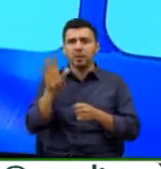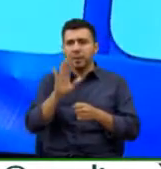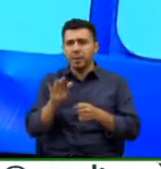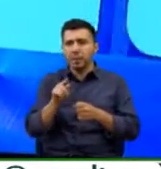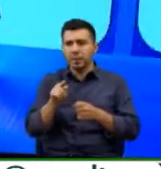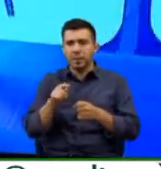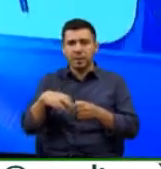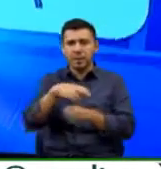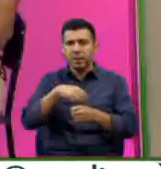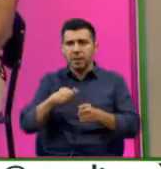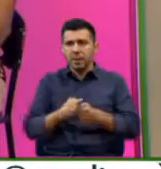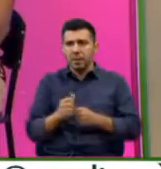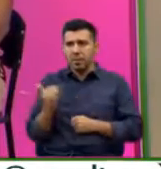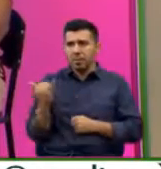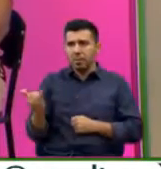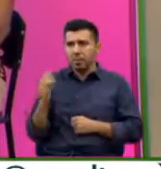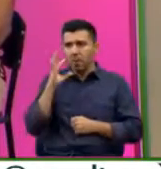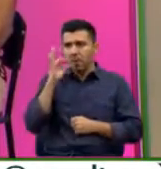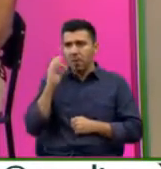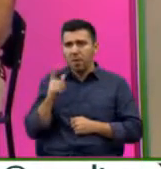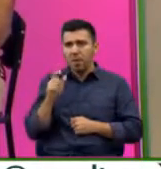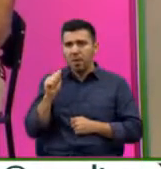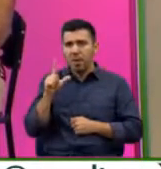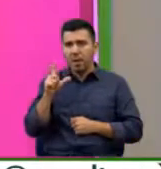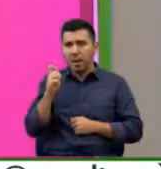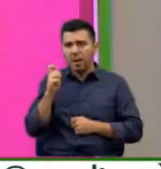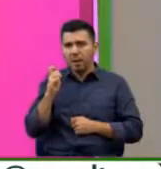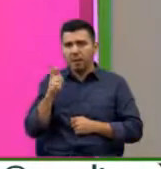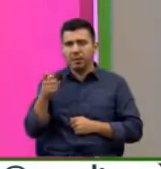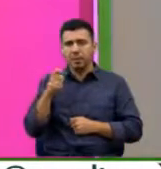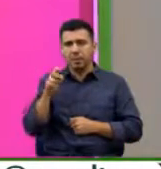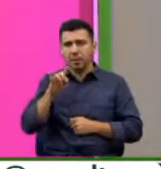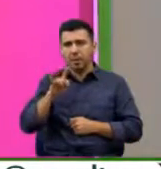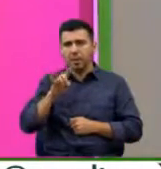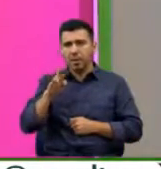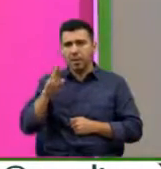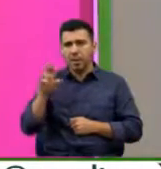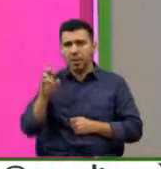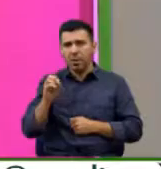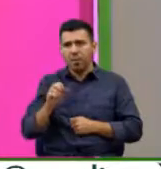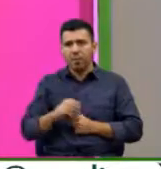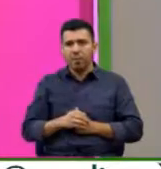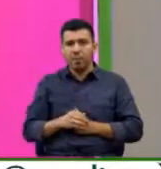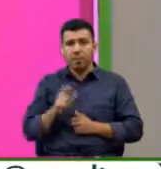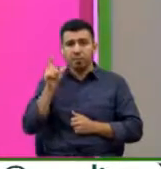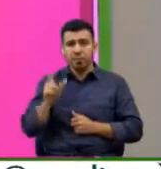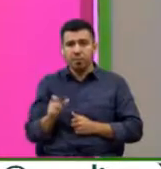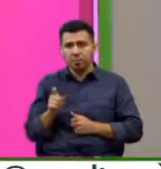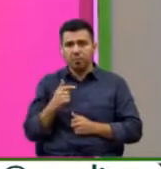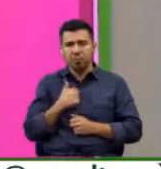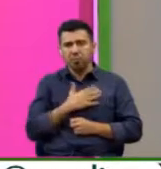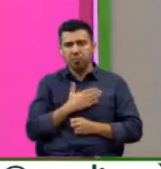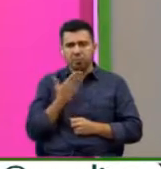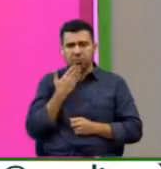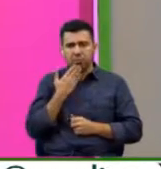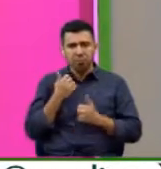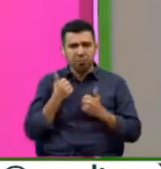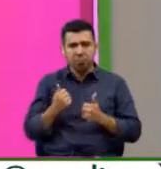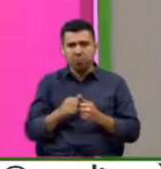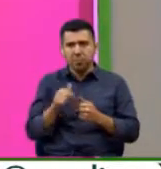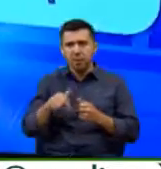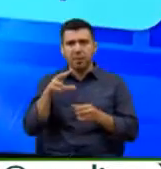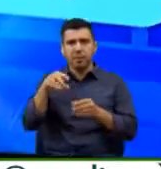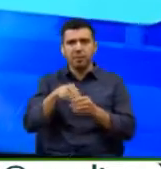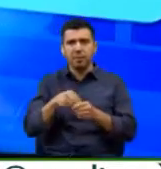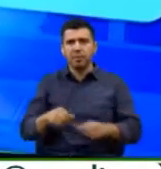señor Alex Guerrero. Bienvenido. Gracias, Tatiana. Un verdadero placer para mí encontrarme en esta sección tan importante como lo es entretenimiento aquí en Oriente